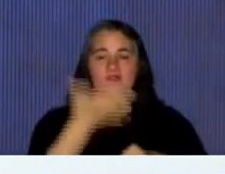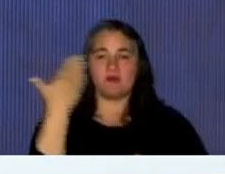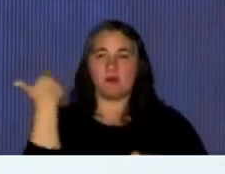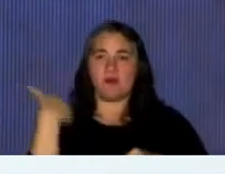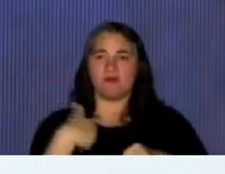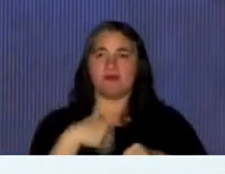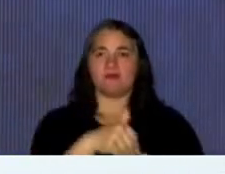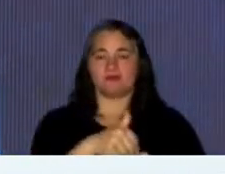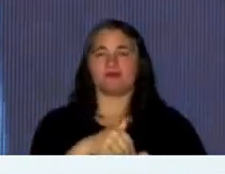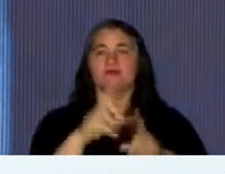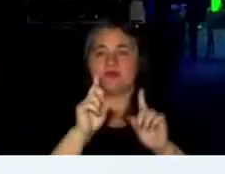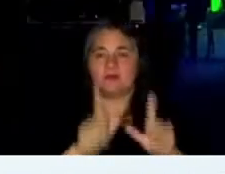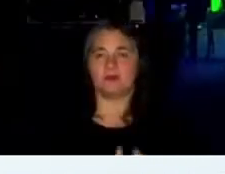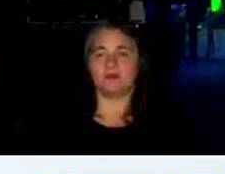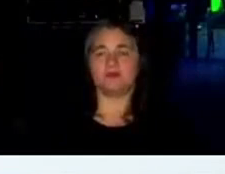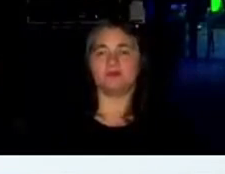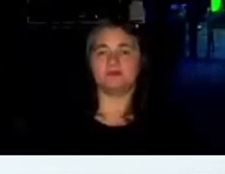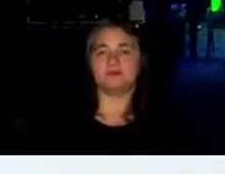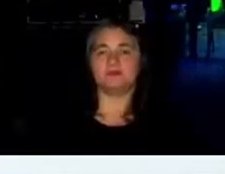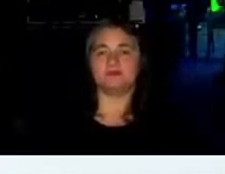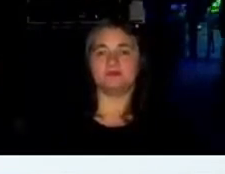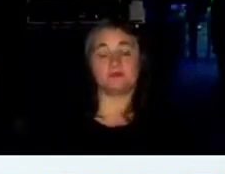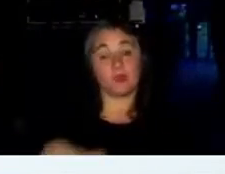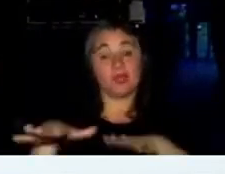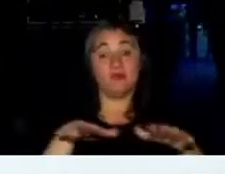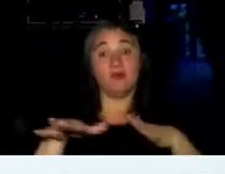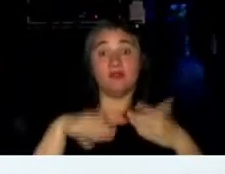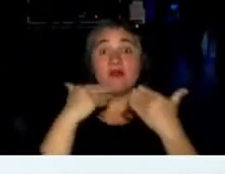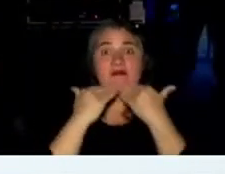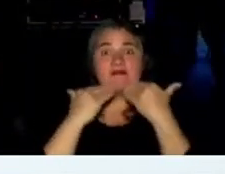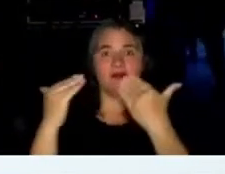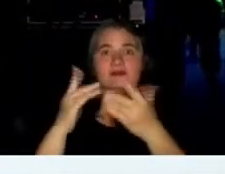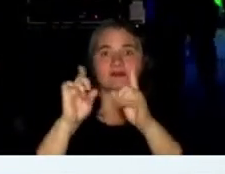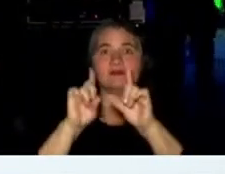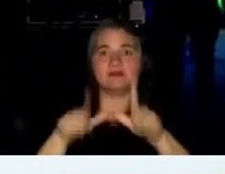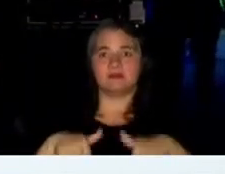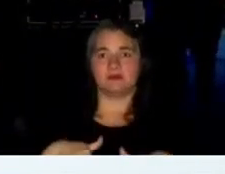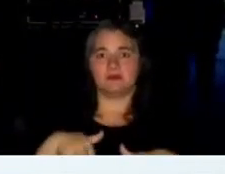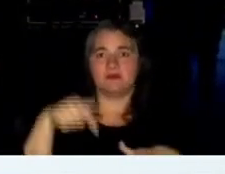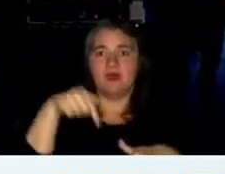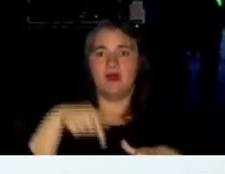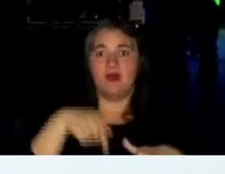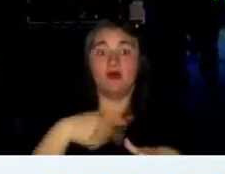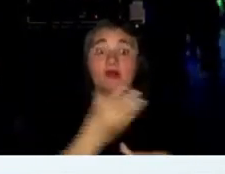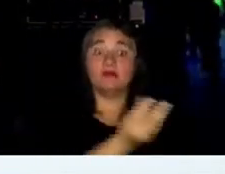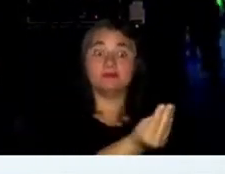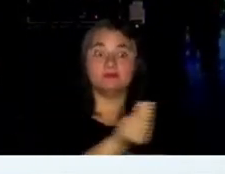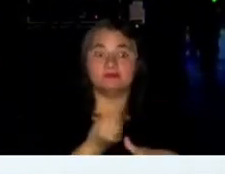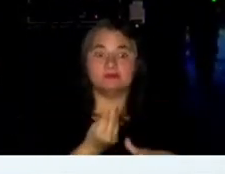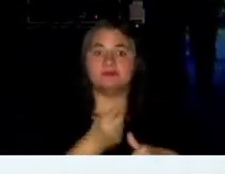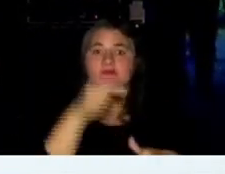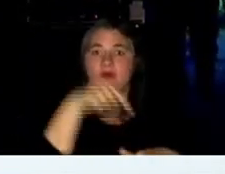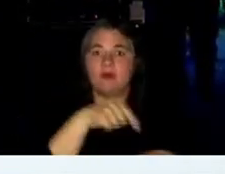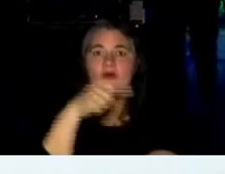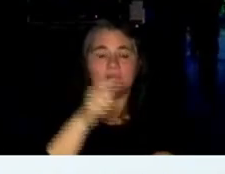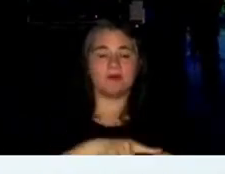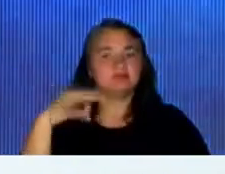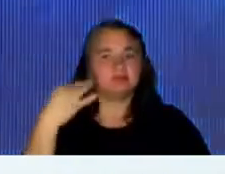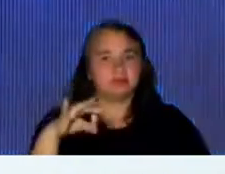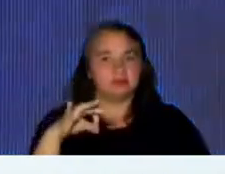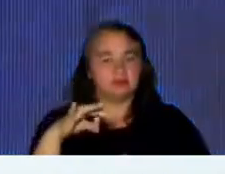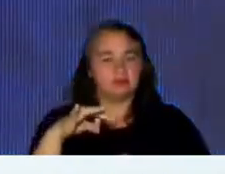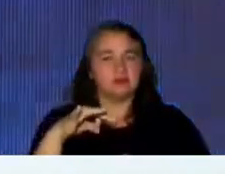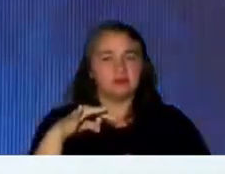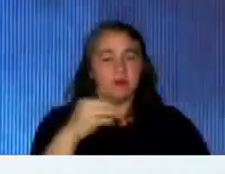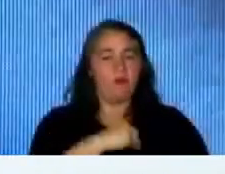escuchamos chicanas, estos ataques que te mencionaba recién. Realmente muy pobre el